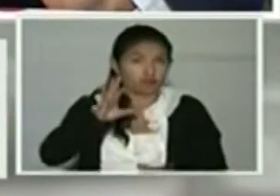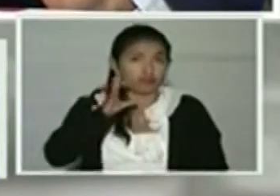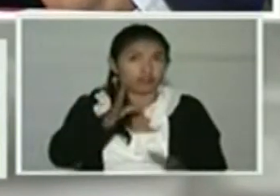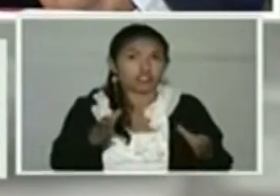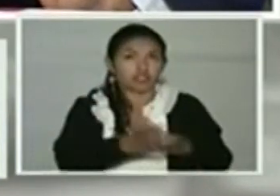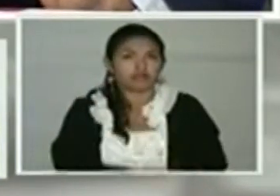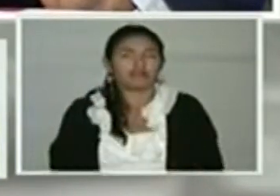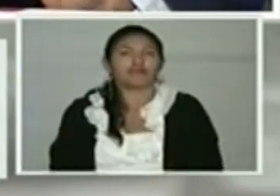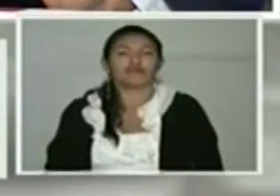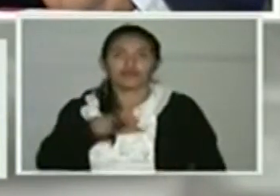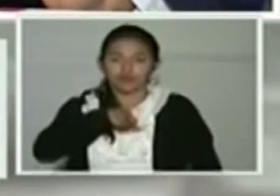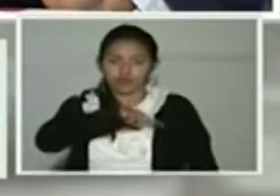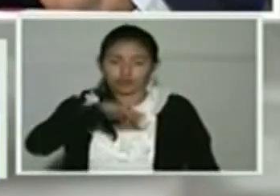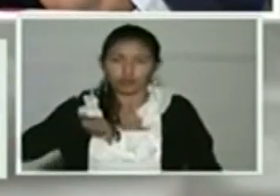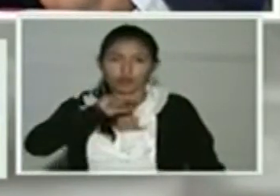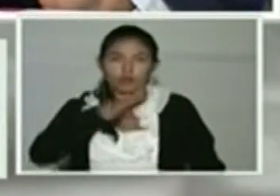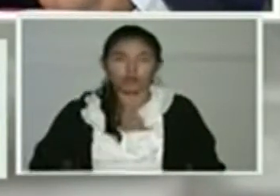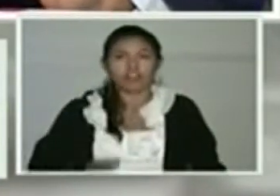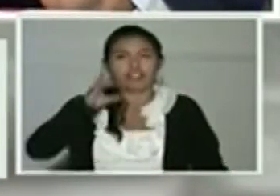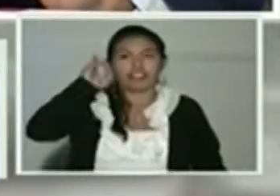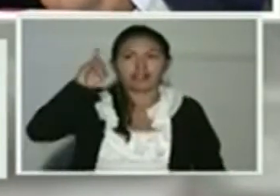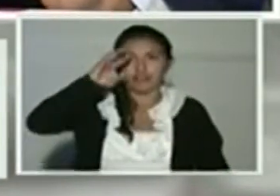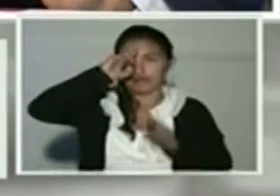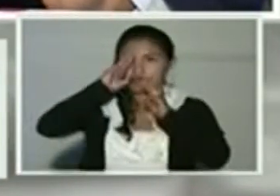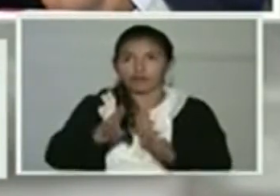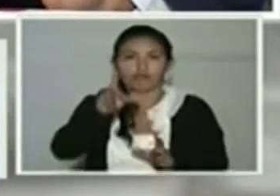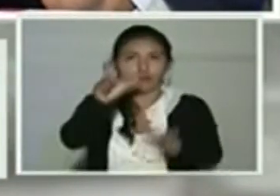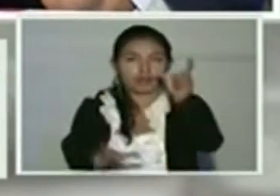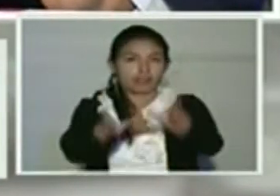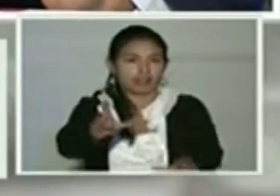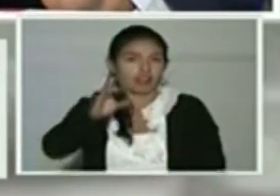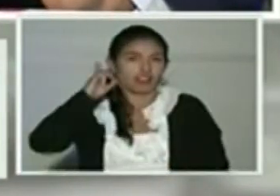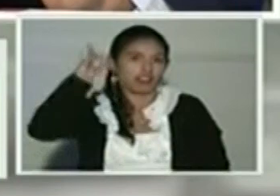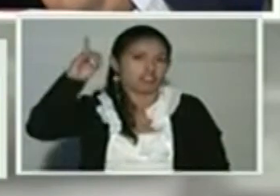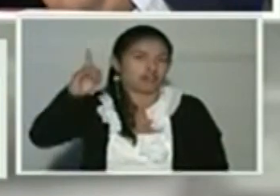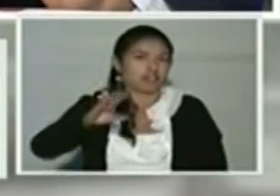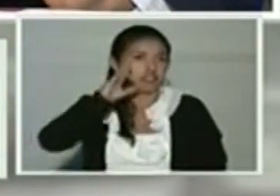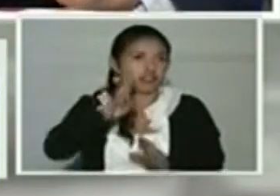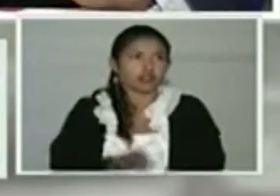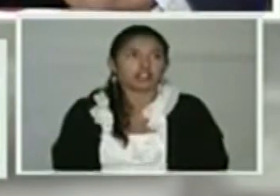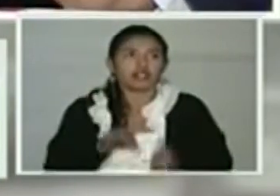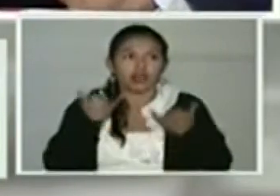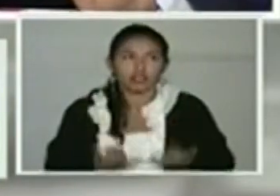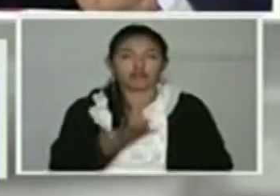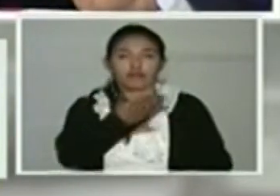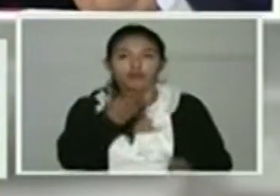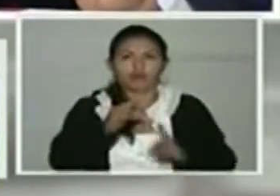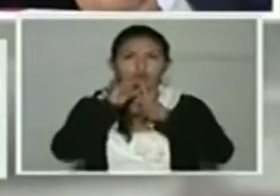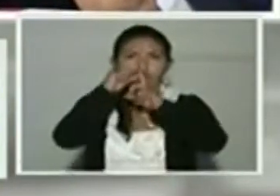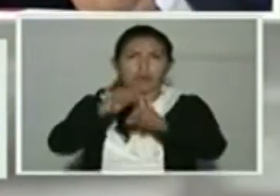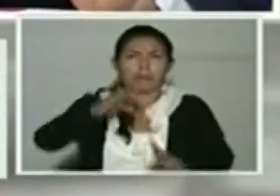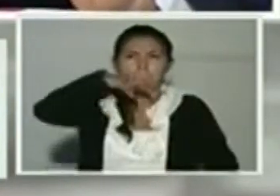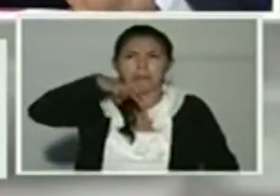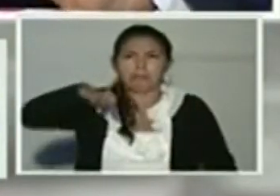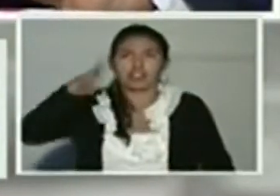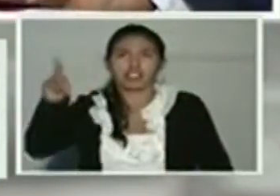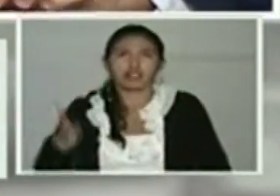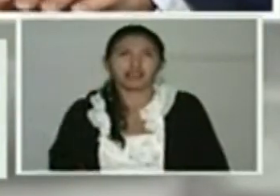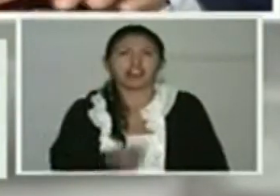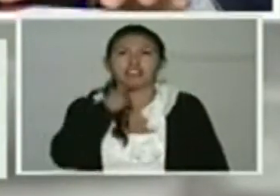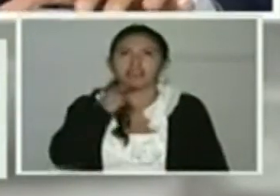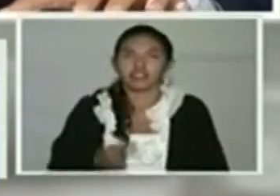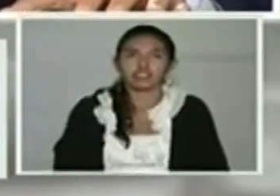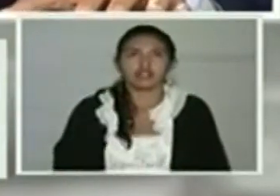tenemos muy claro hay que respetar los derechos de todas las personas y claramente en la propuesta de ustedes del plan de gobierno de ppk dice con